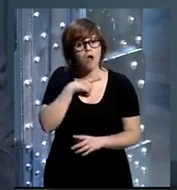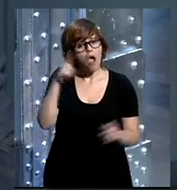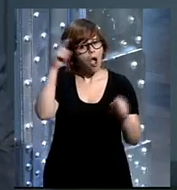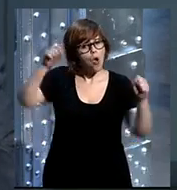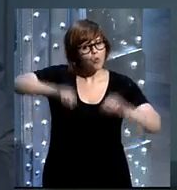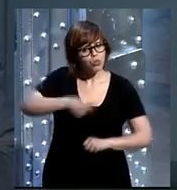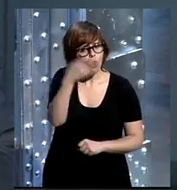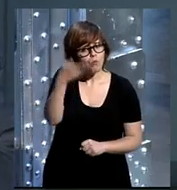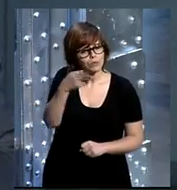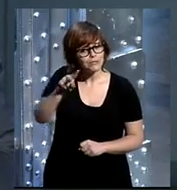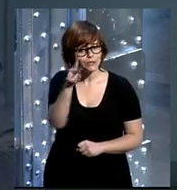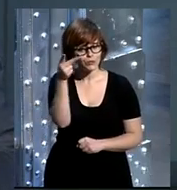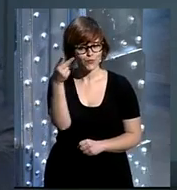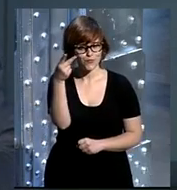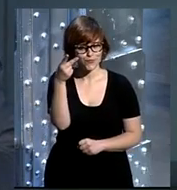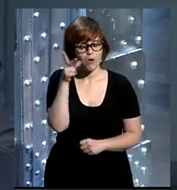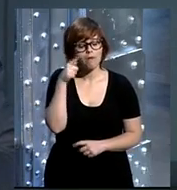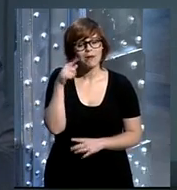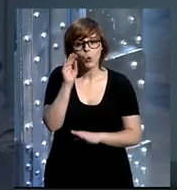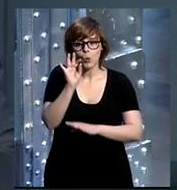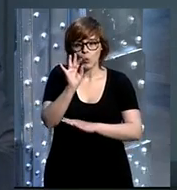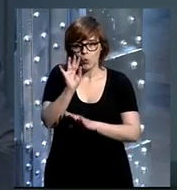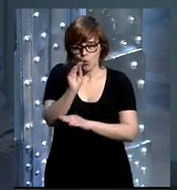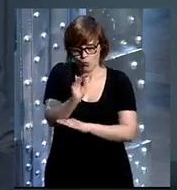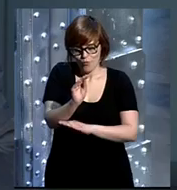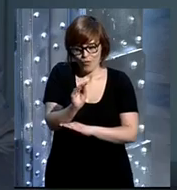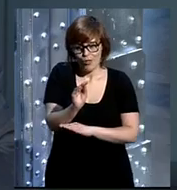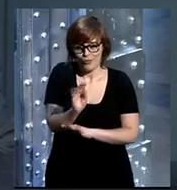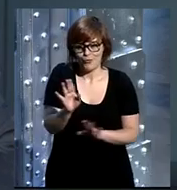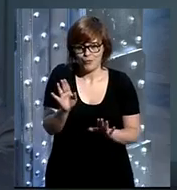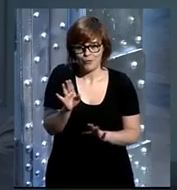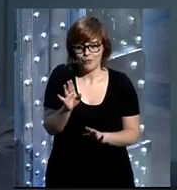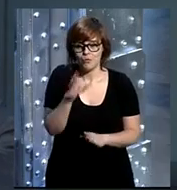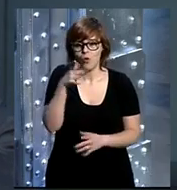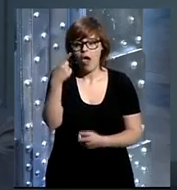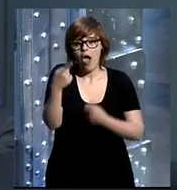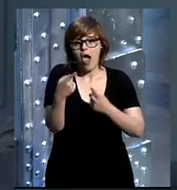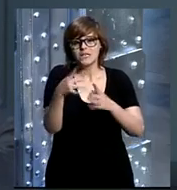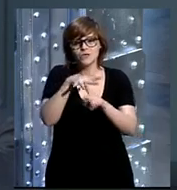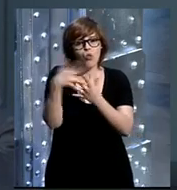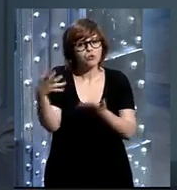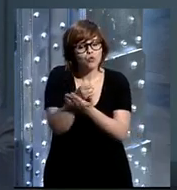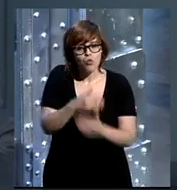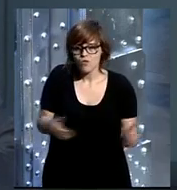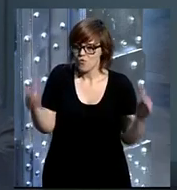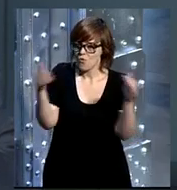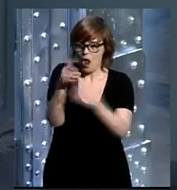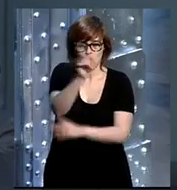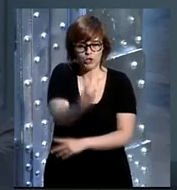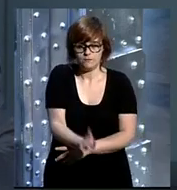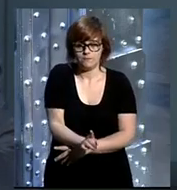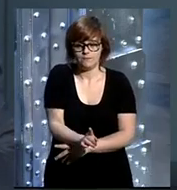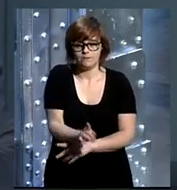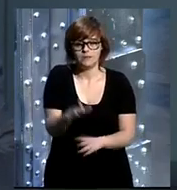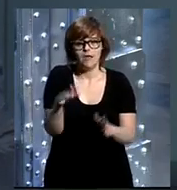poco cuidadoso, a ver, con las asimetrías que se puedan crear. La regulación, por más que se